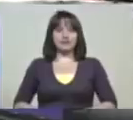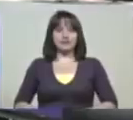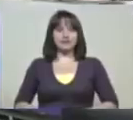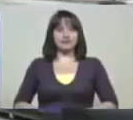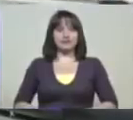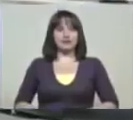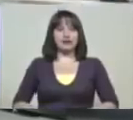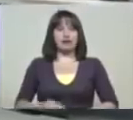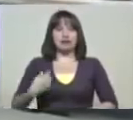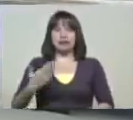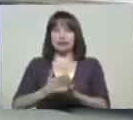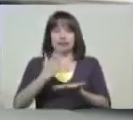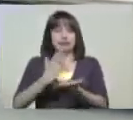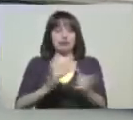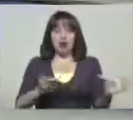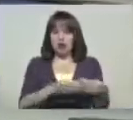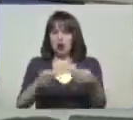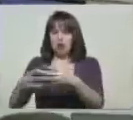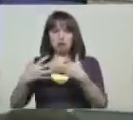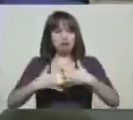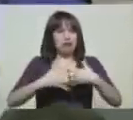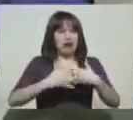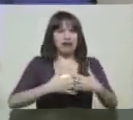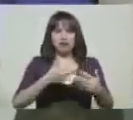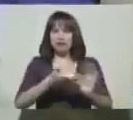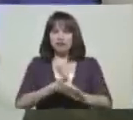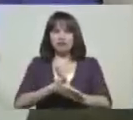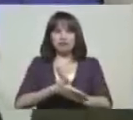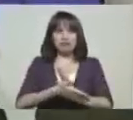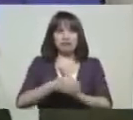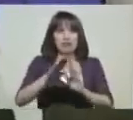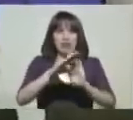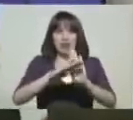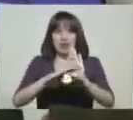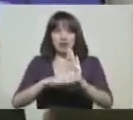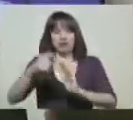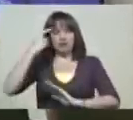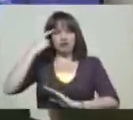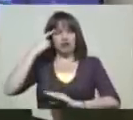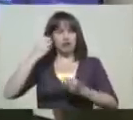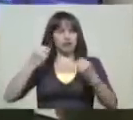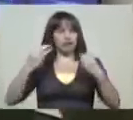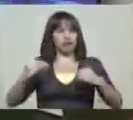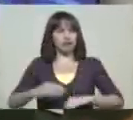Yo sé bastante de partido, de aparato, ¿verdad, David? Pero bastante.